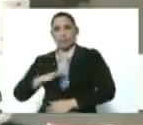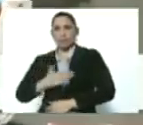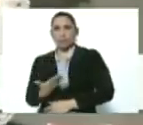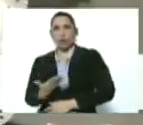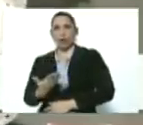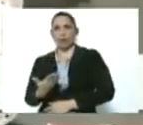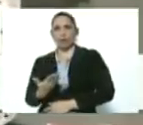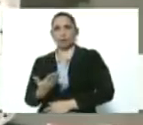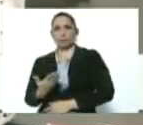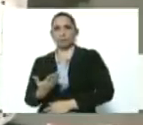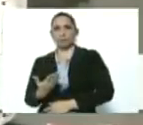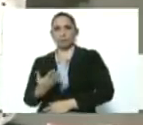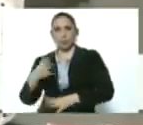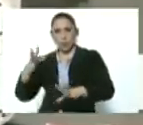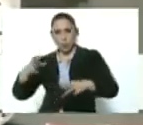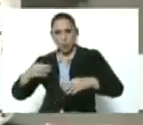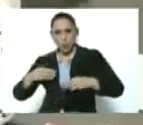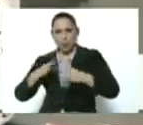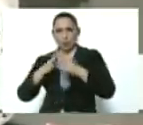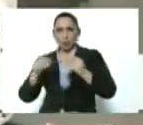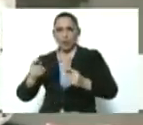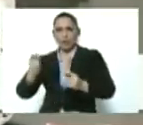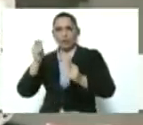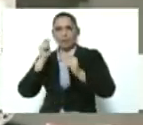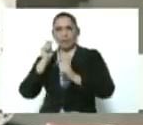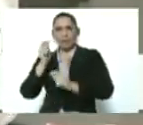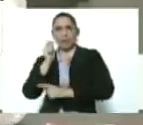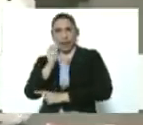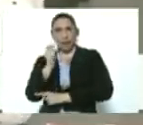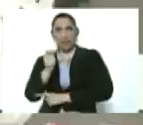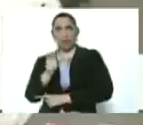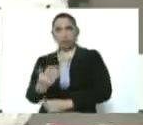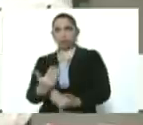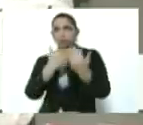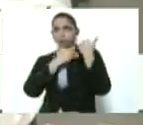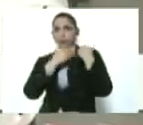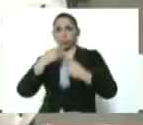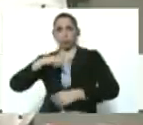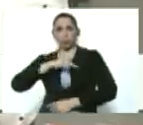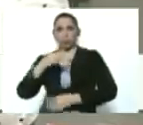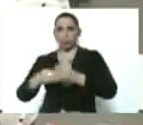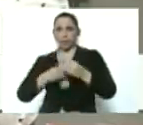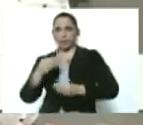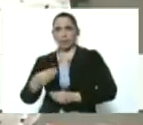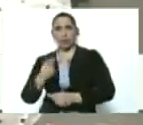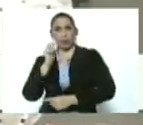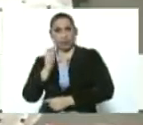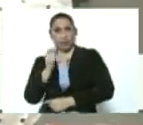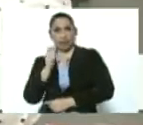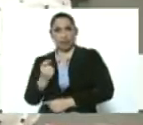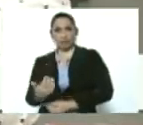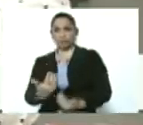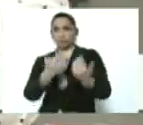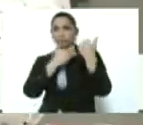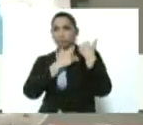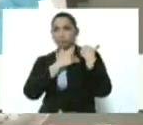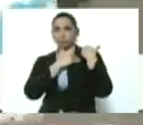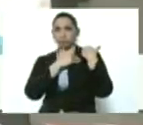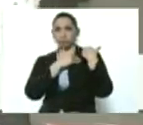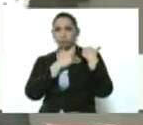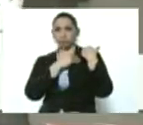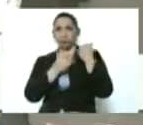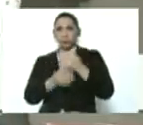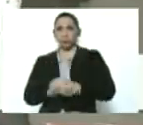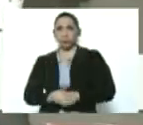acometer toda toda esta tarea hermosa que estamos ejecutando esta tarea es usted la llamado